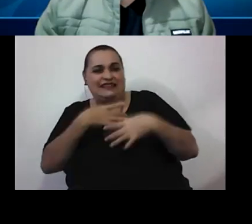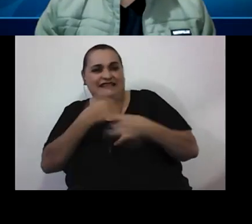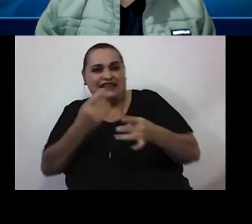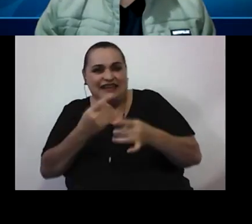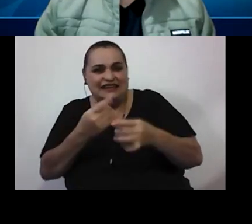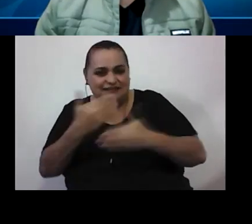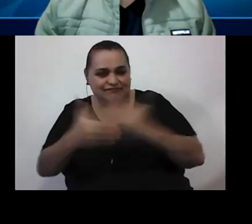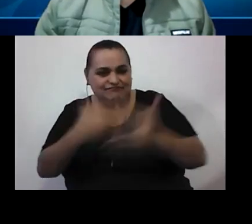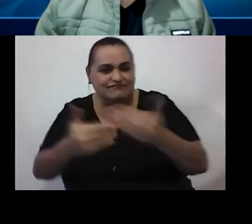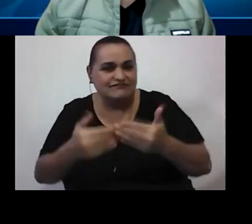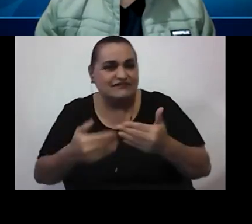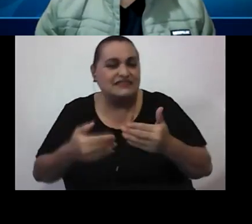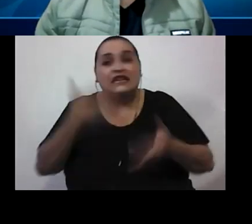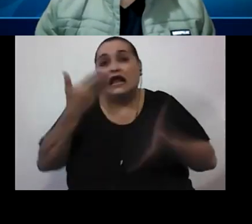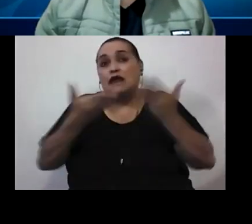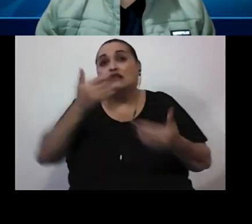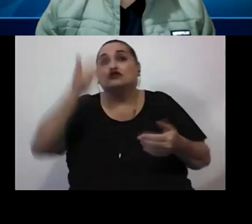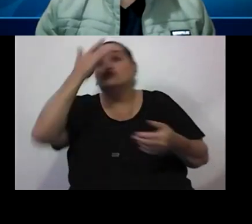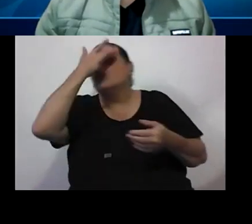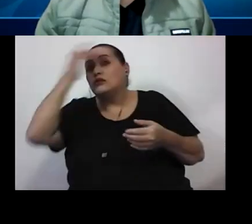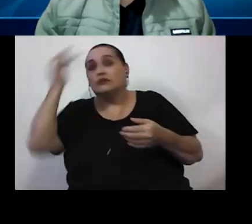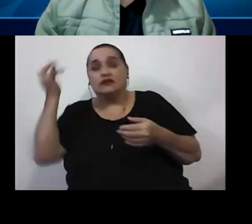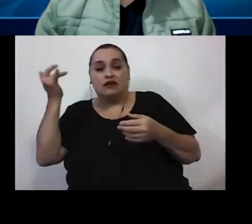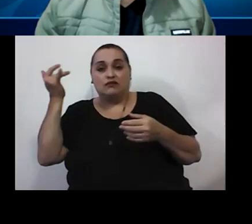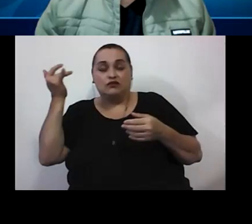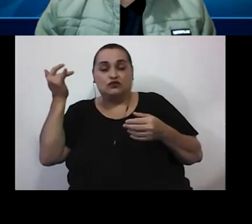hacernos olvidar en algunos momentos que nuestro